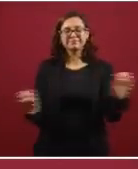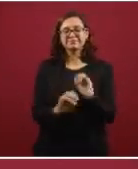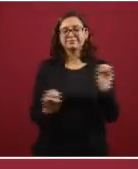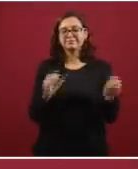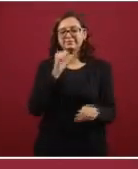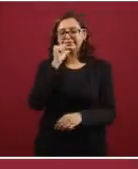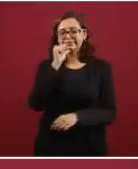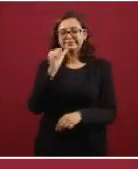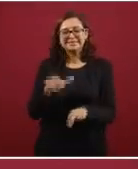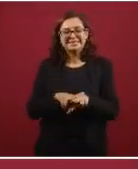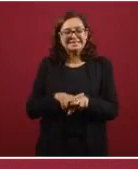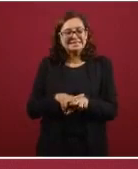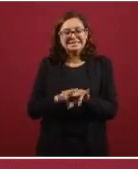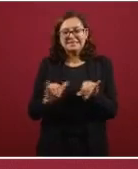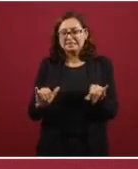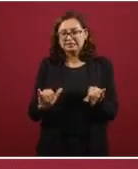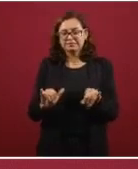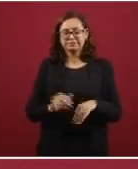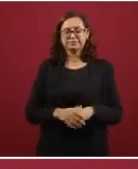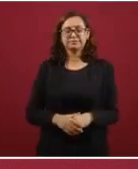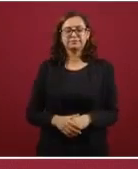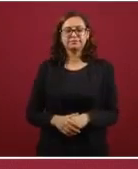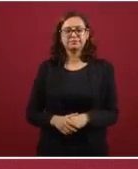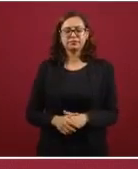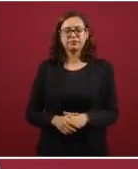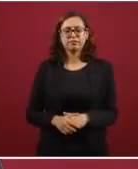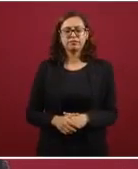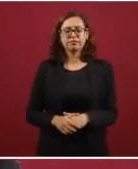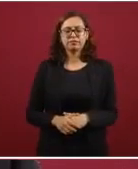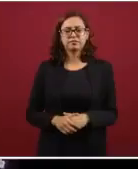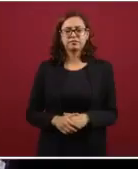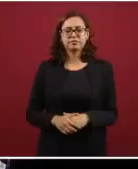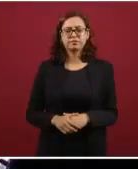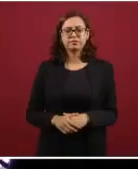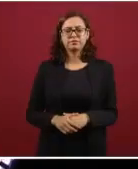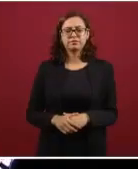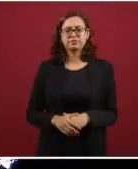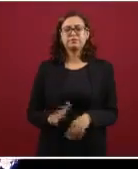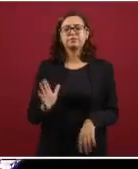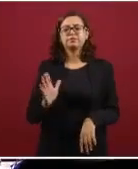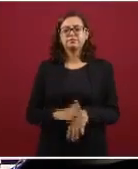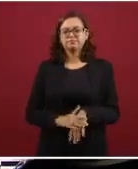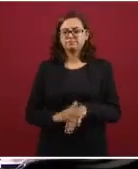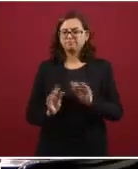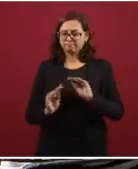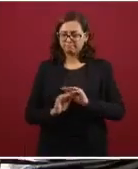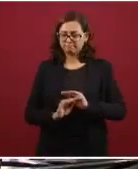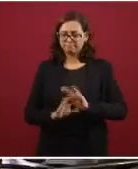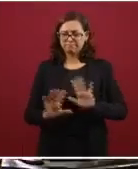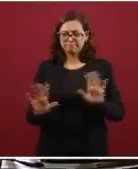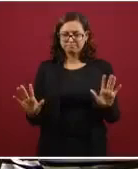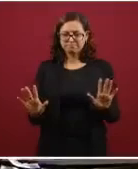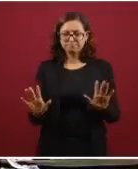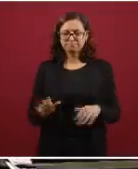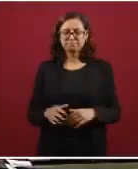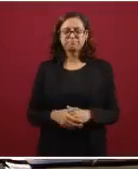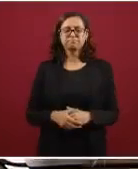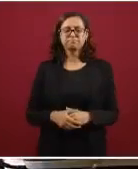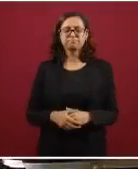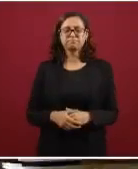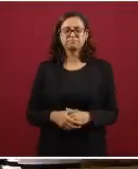Para decirlo con más claridad, se van a